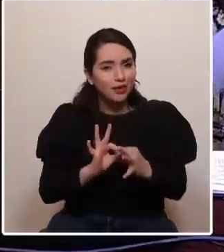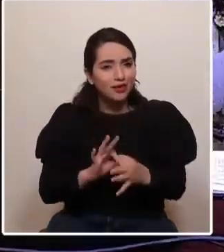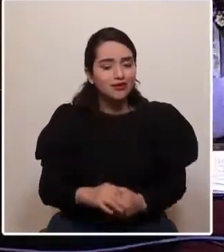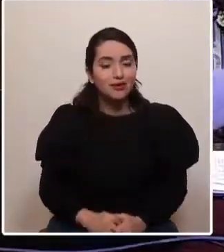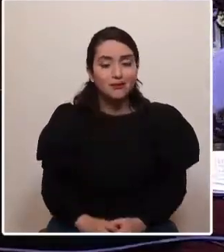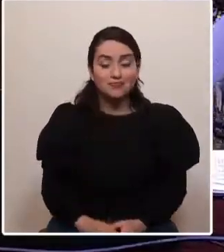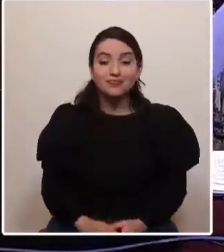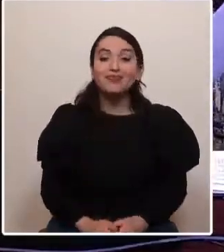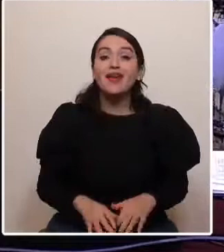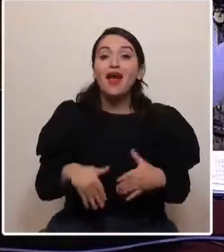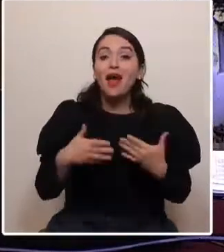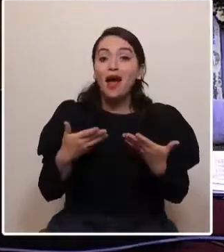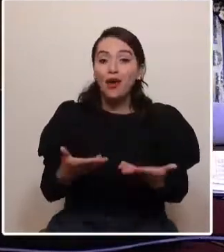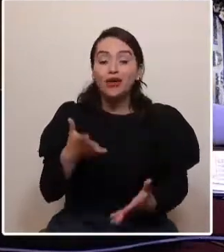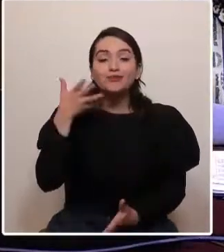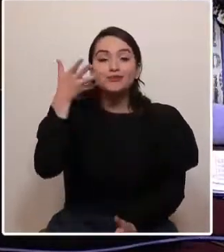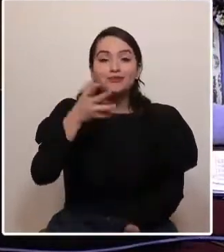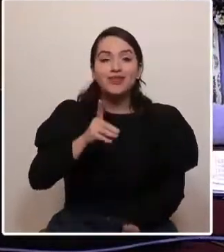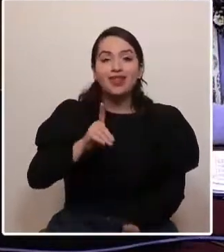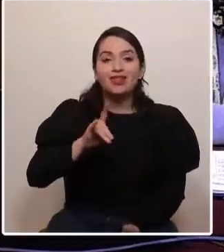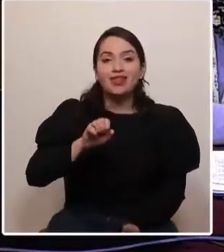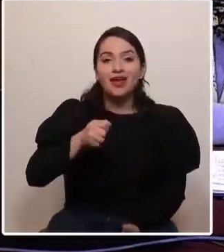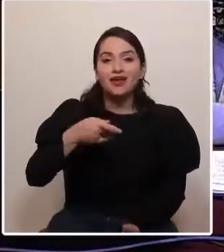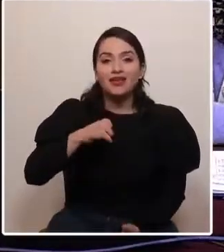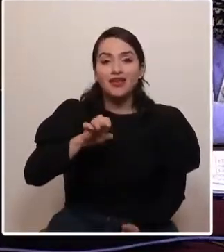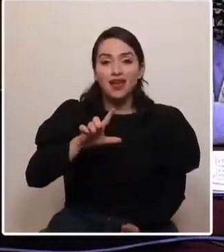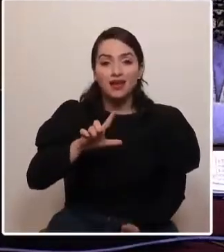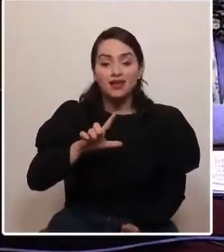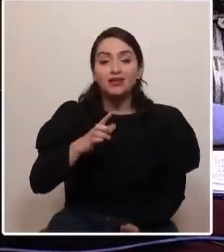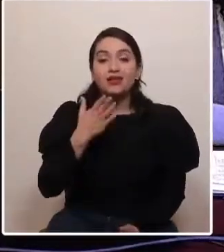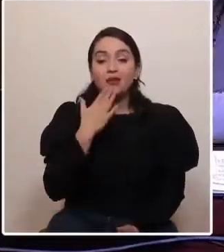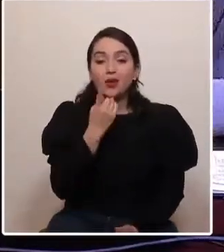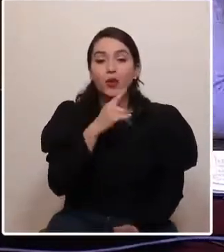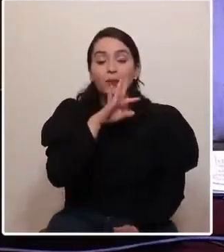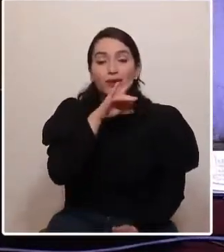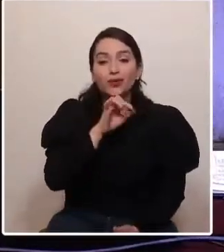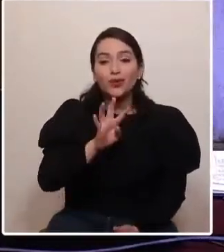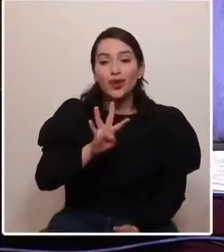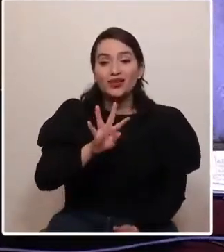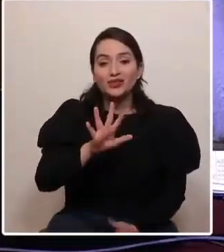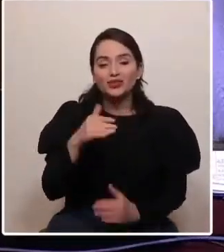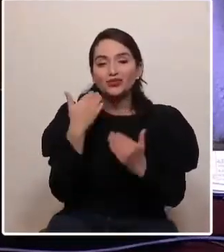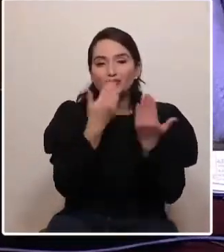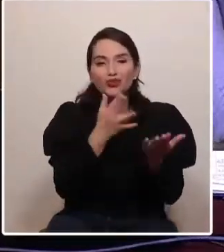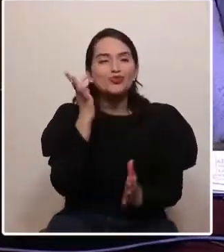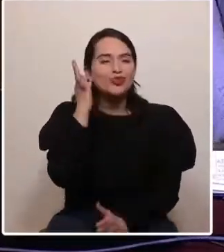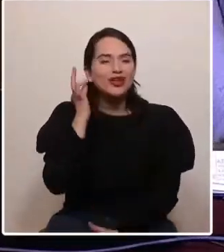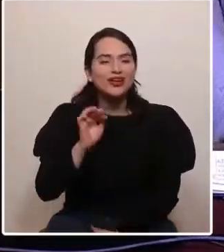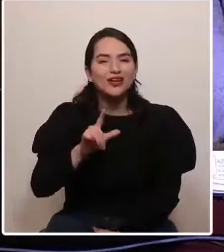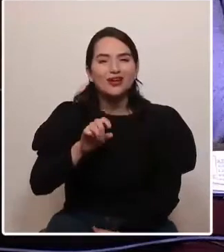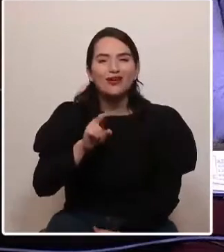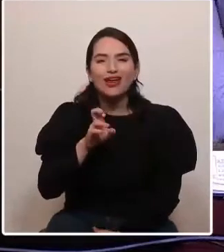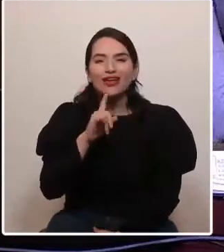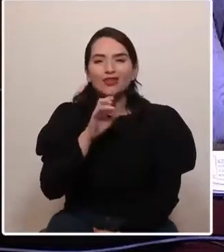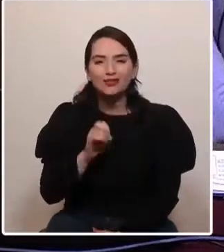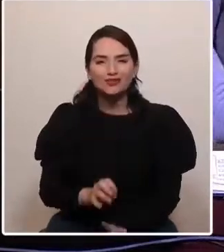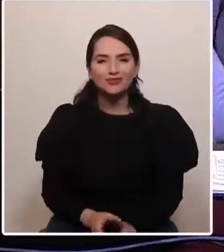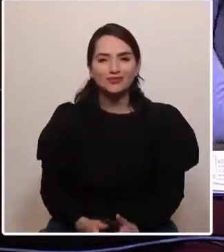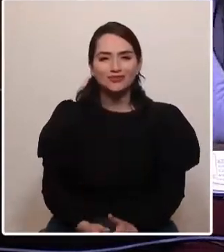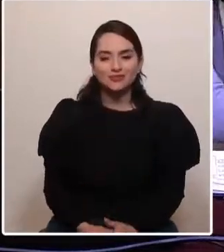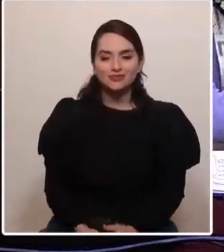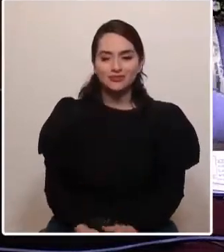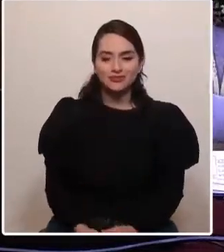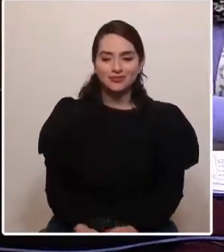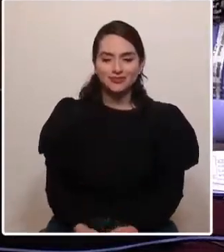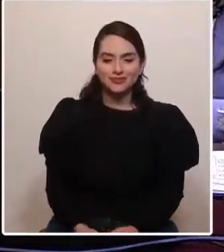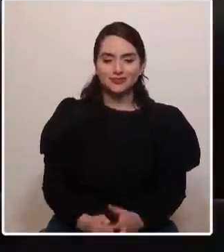Tiene la palabra señor Daniel Bravo, más el minuto 45 que le ha cedido la convencional Loreto Vallejos.